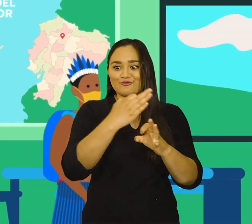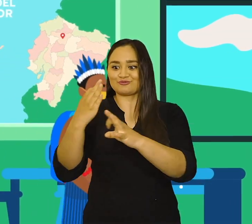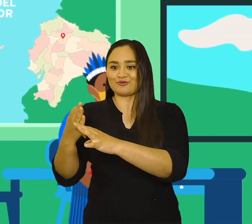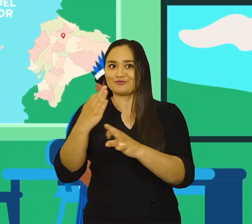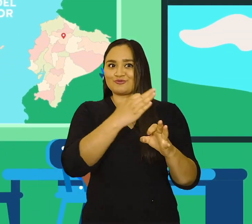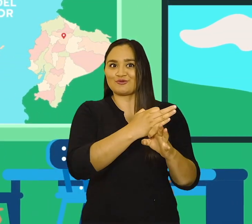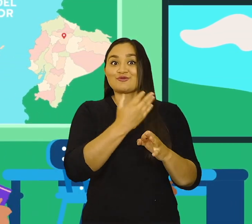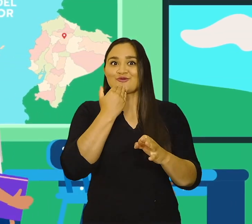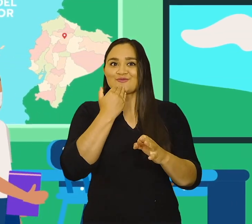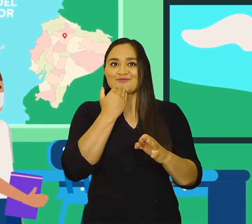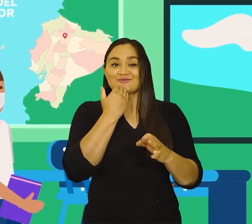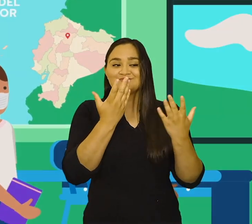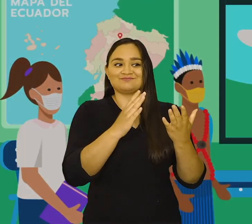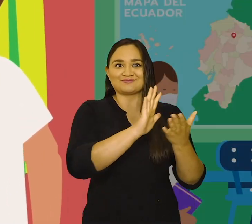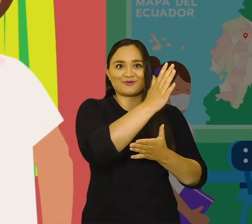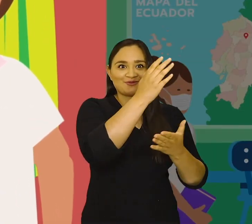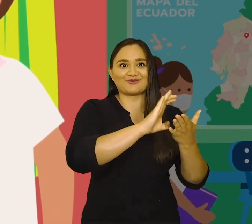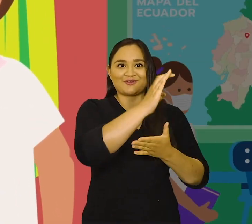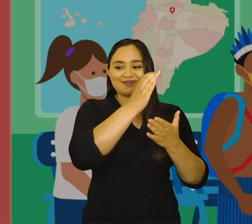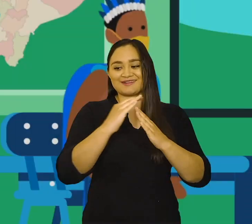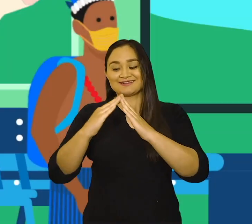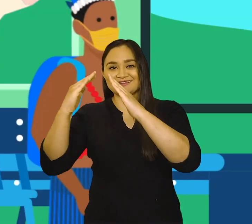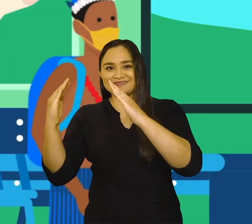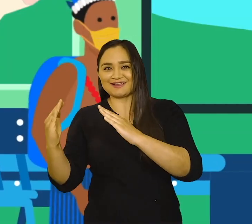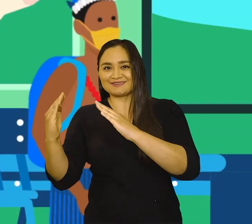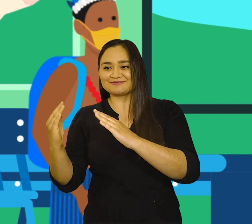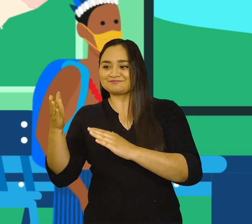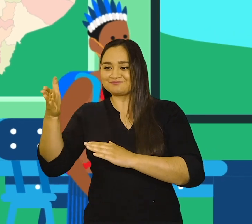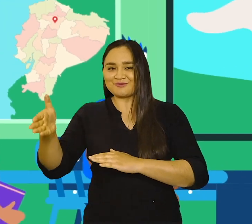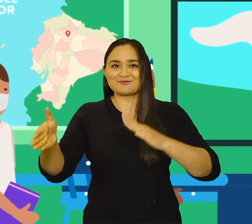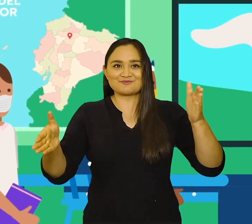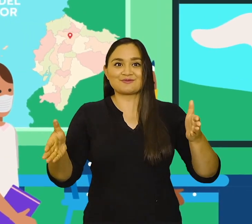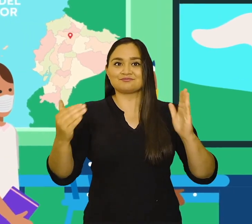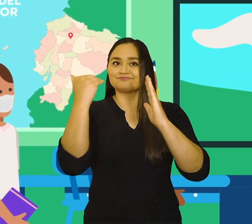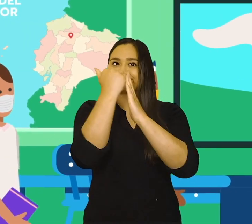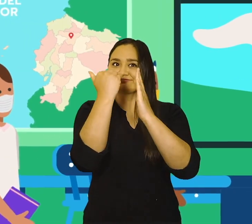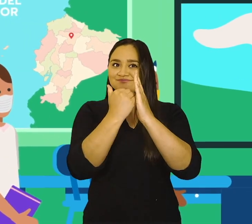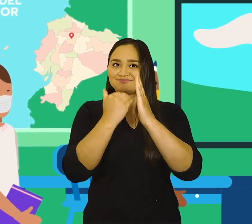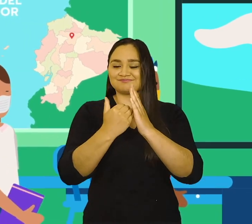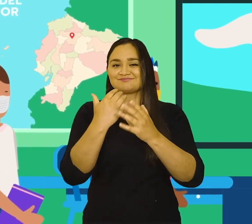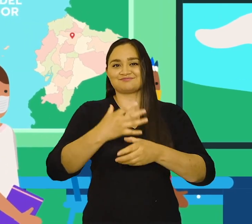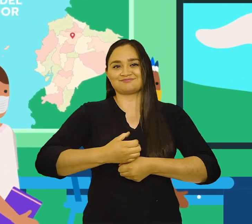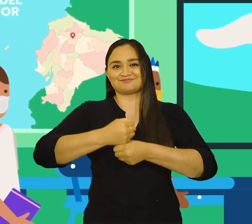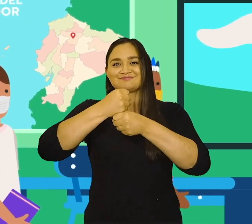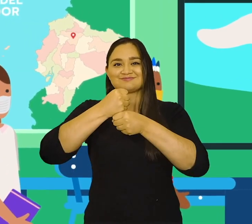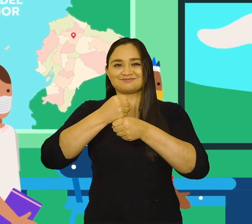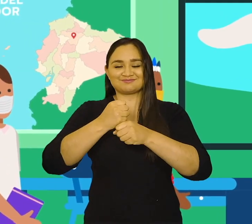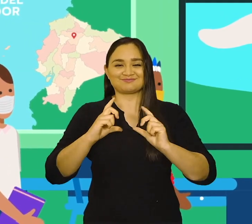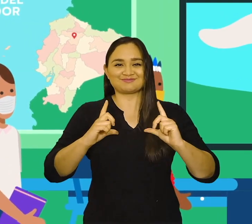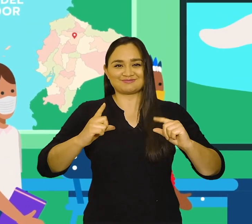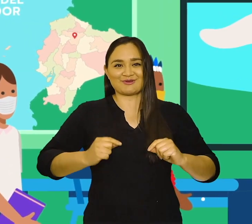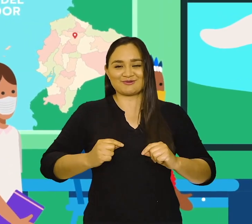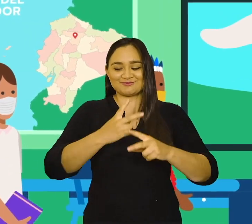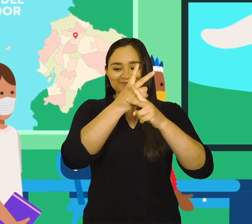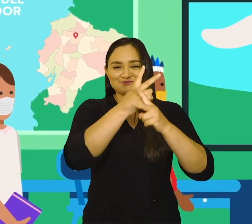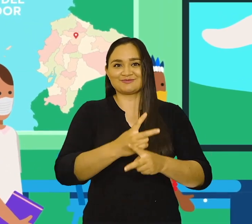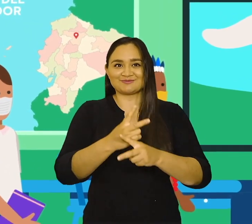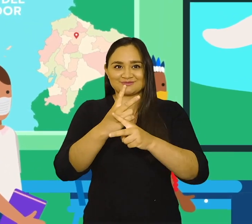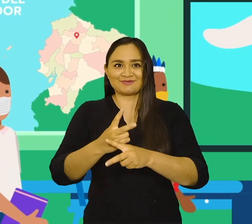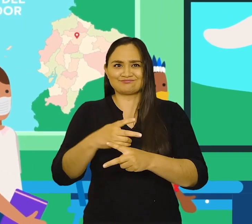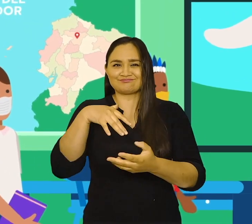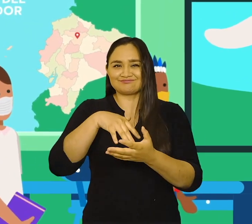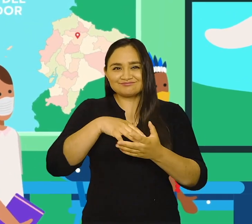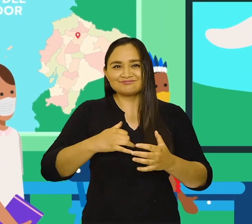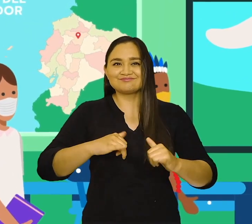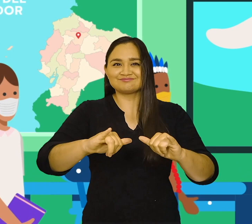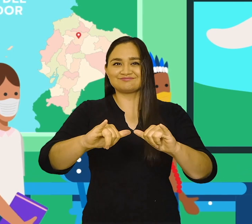estudiar de manera alternada entre la casa y las instalaciones educativas con medidas de autocuidado e higiene para que